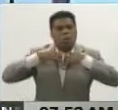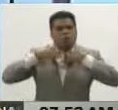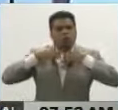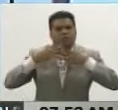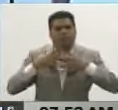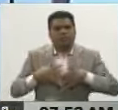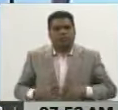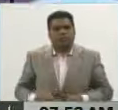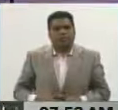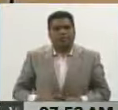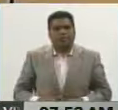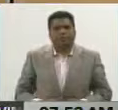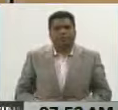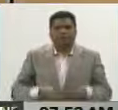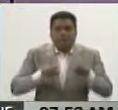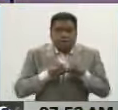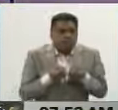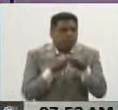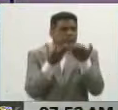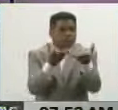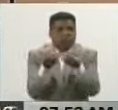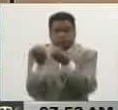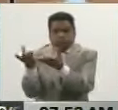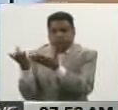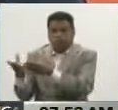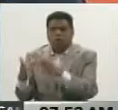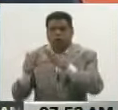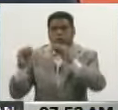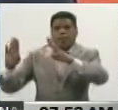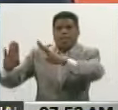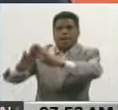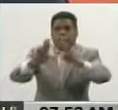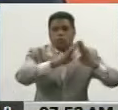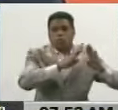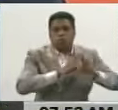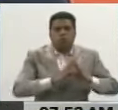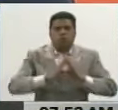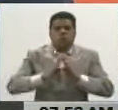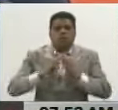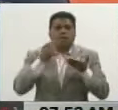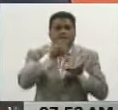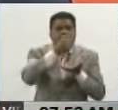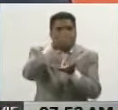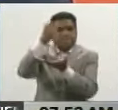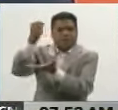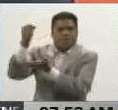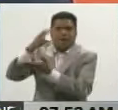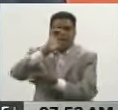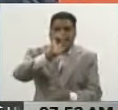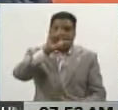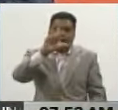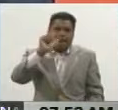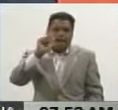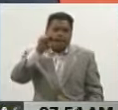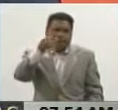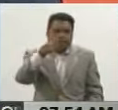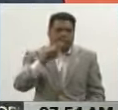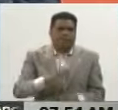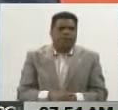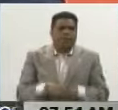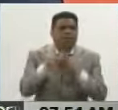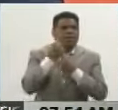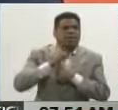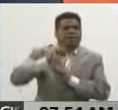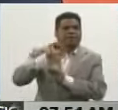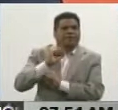que reiterar, esos van a ser repartidos única y exclusivamente por las comunidades. Distribuidos por los CLAP, que es la nueva estructura que tenemos para defendernos